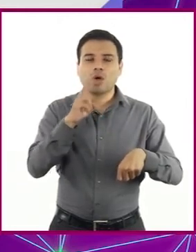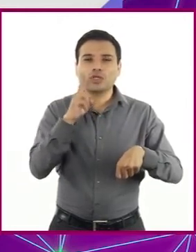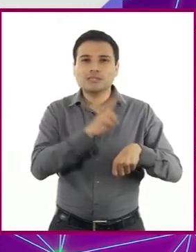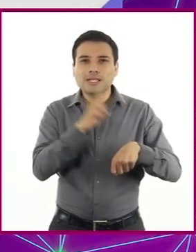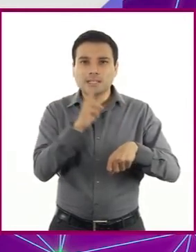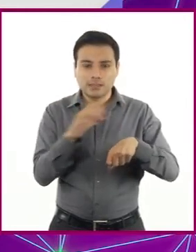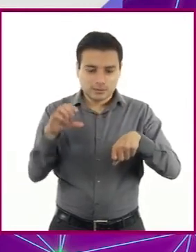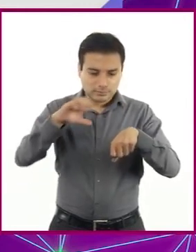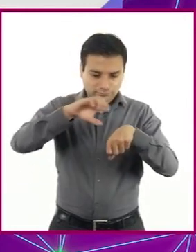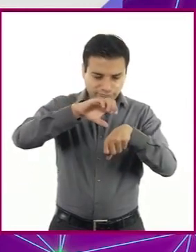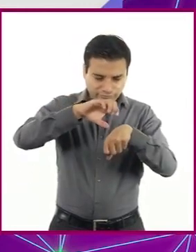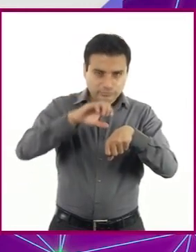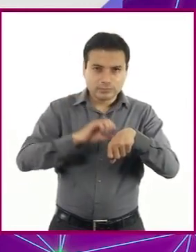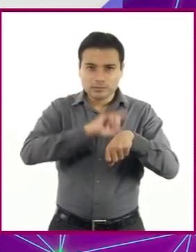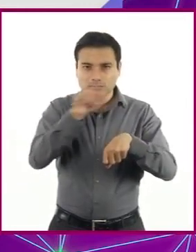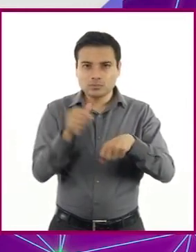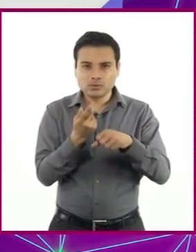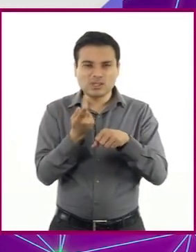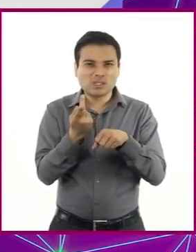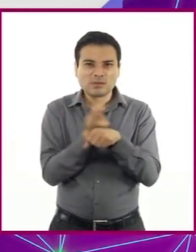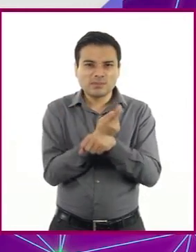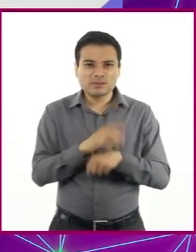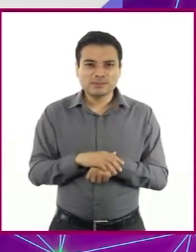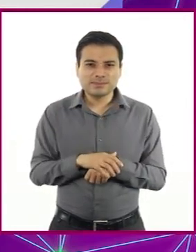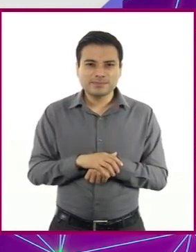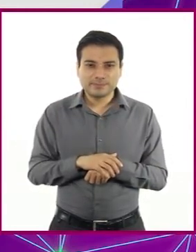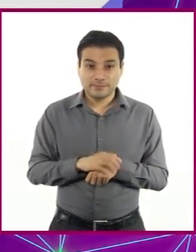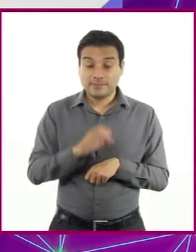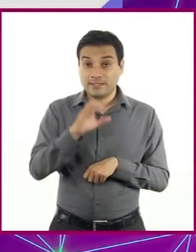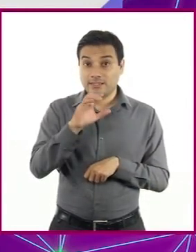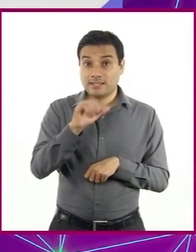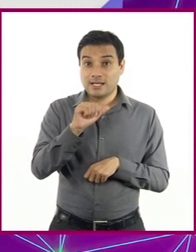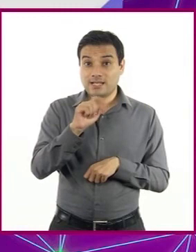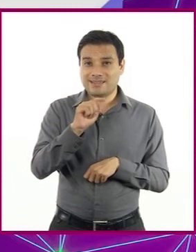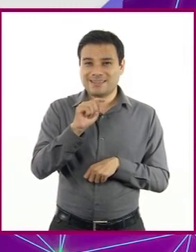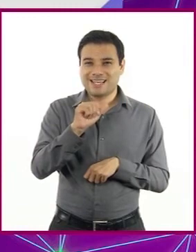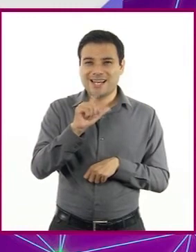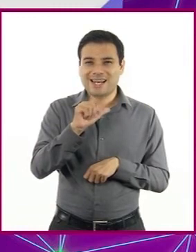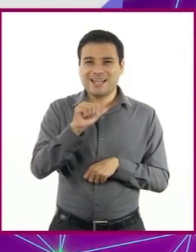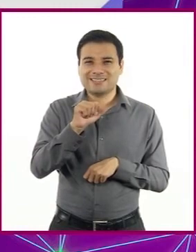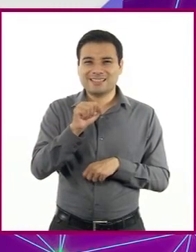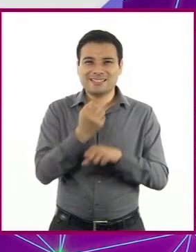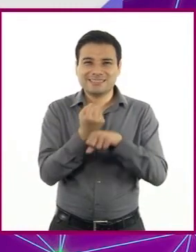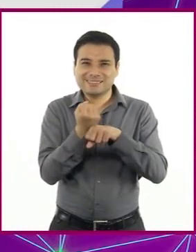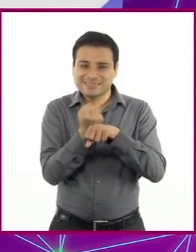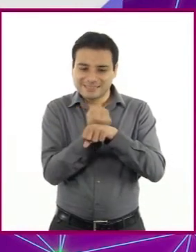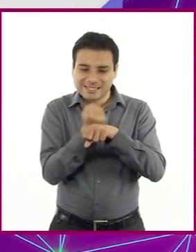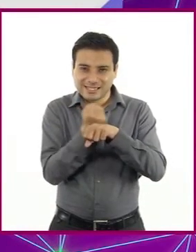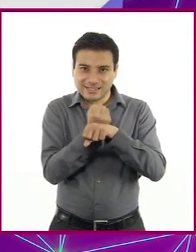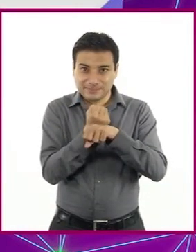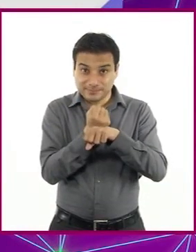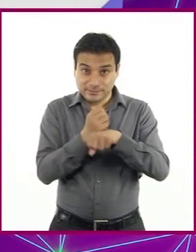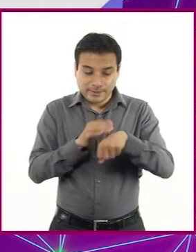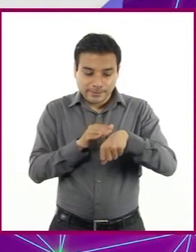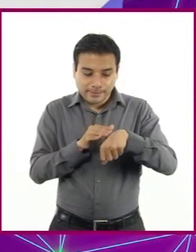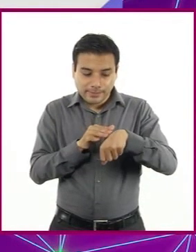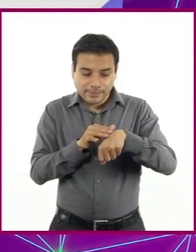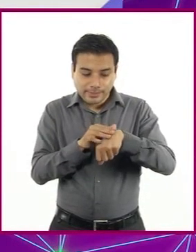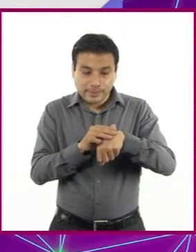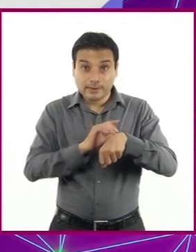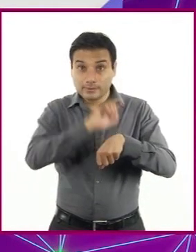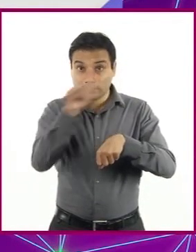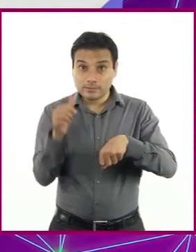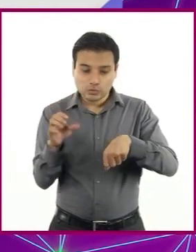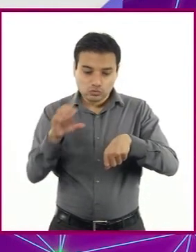efecto que produce? La catalasa, una enzima de la sangre, convierte el agua oxigenada en agua